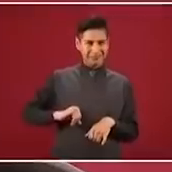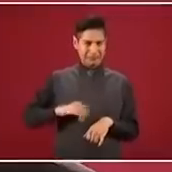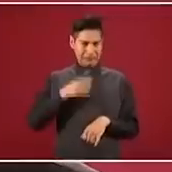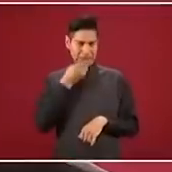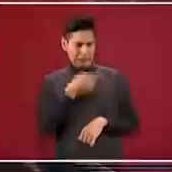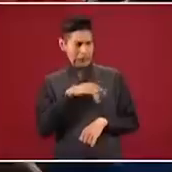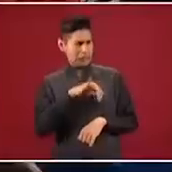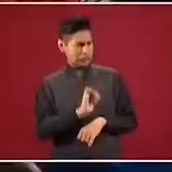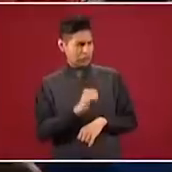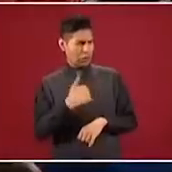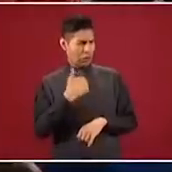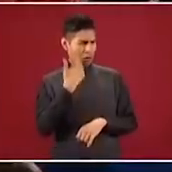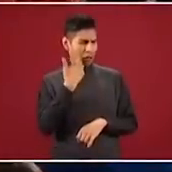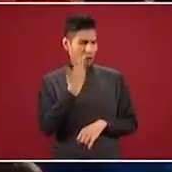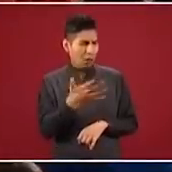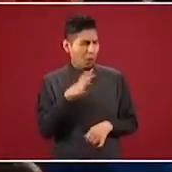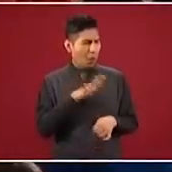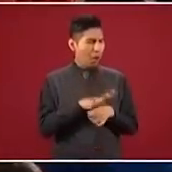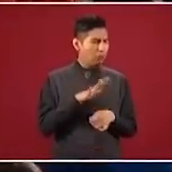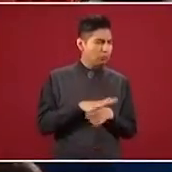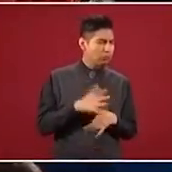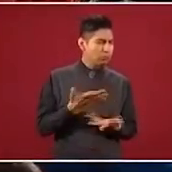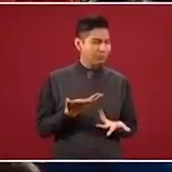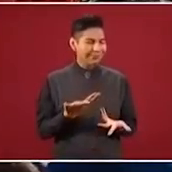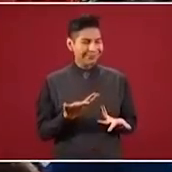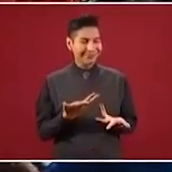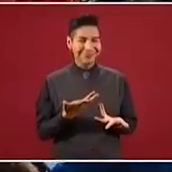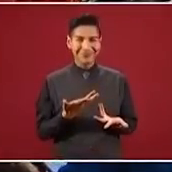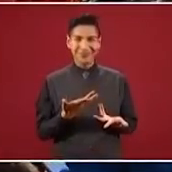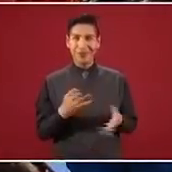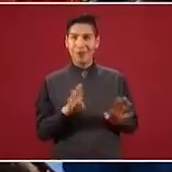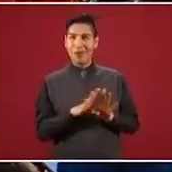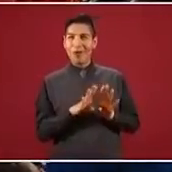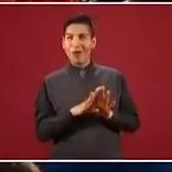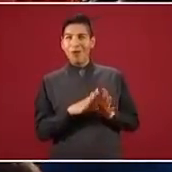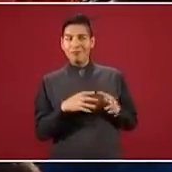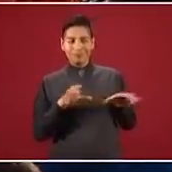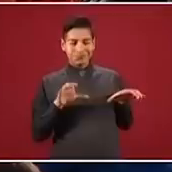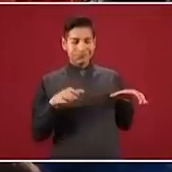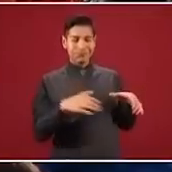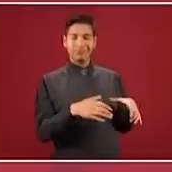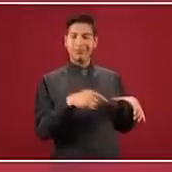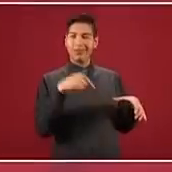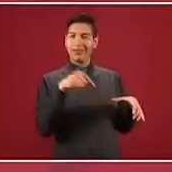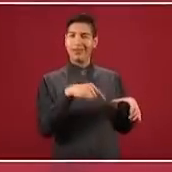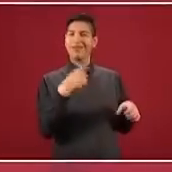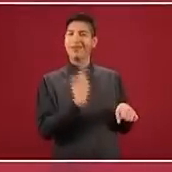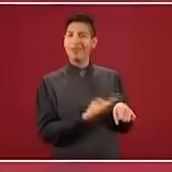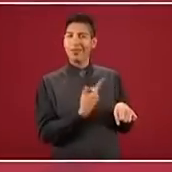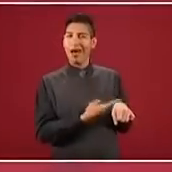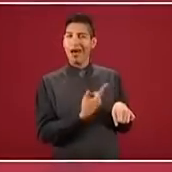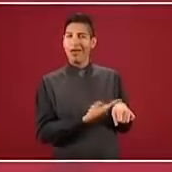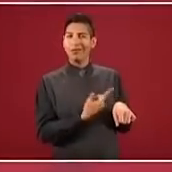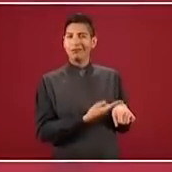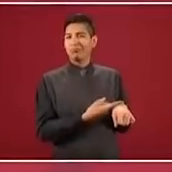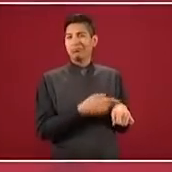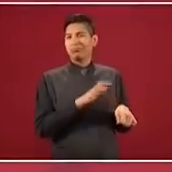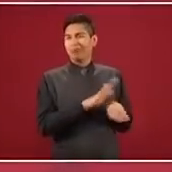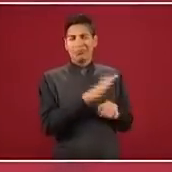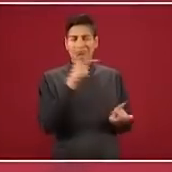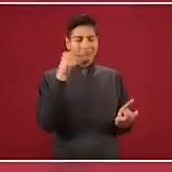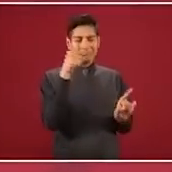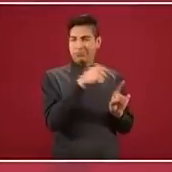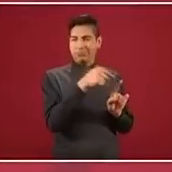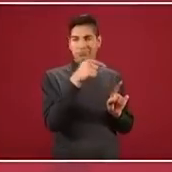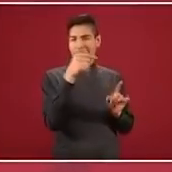personas que abogan por los pacientes o grupos, organizaciones que abogan por las personas que tienen una enfermedad, otra